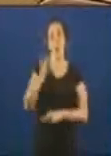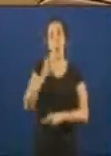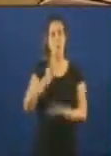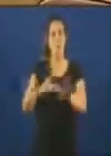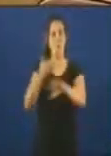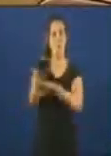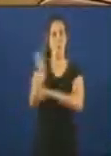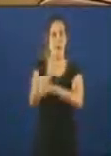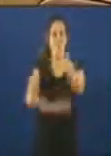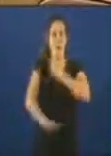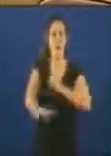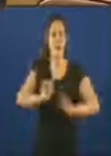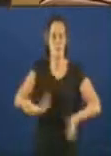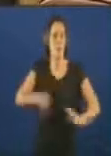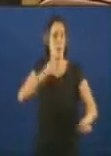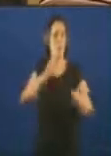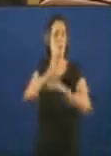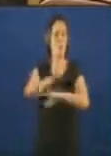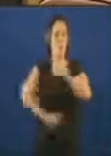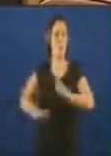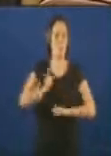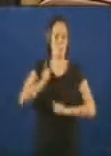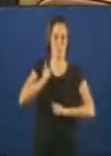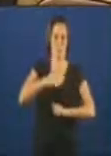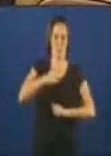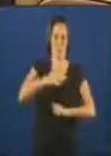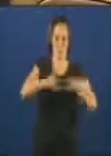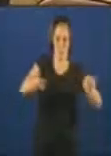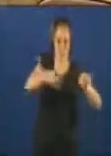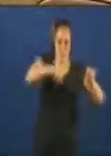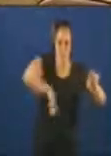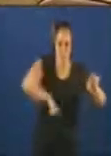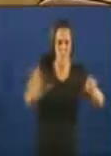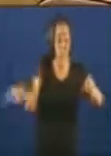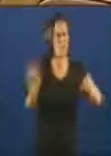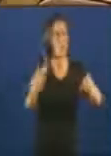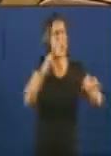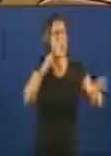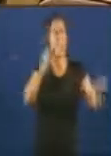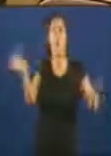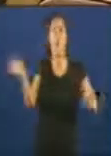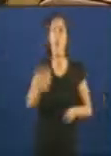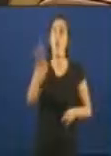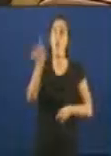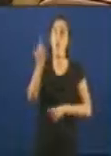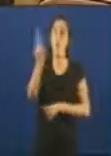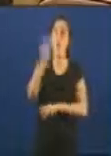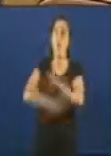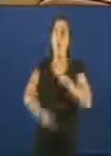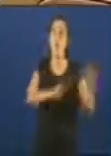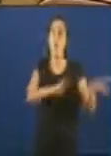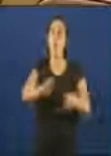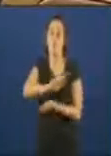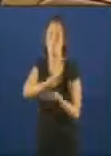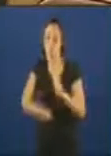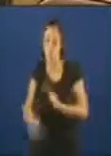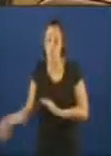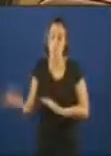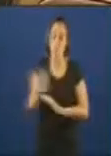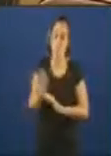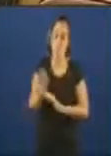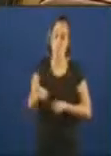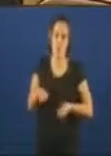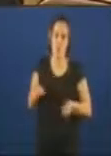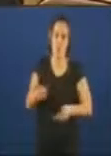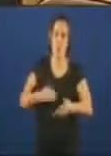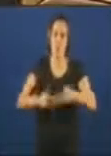buscar oportunidades no exterior a empresas galegas, ou para conseguir novos contratos para o naval, ou para poñer prazo